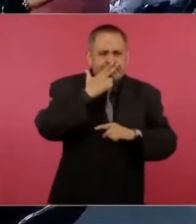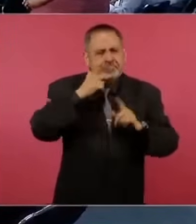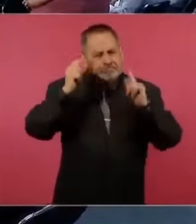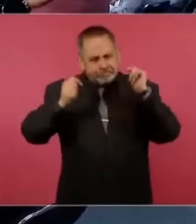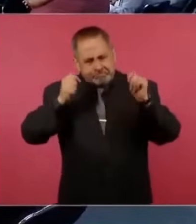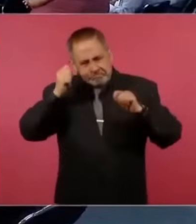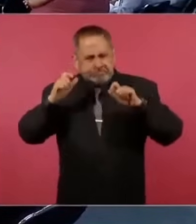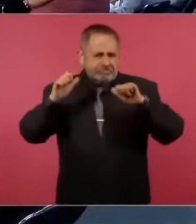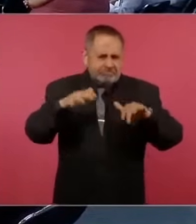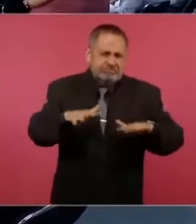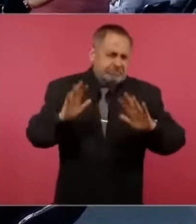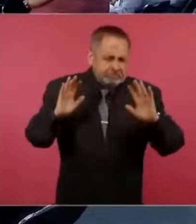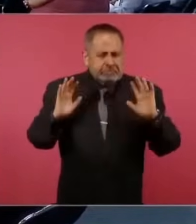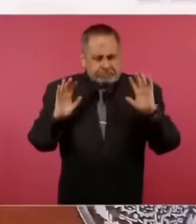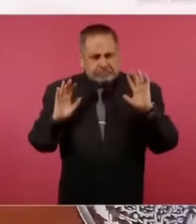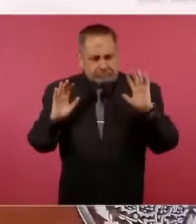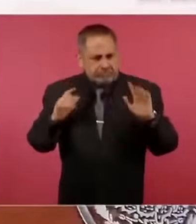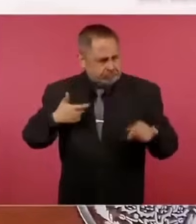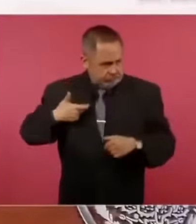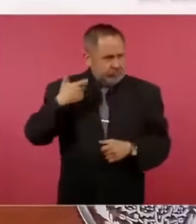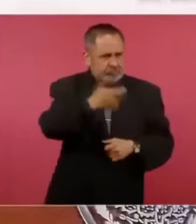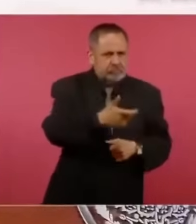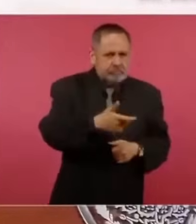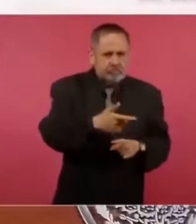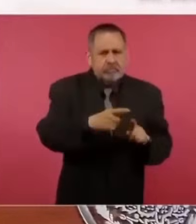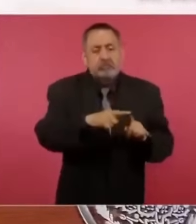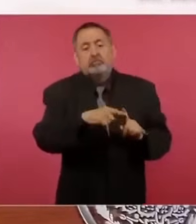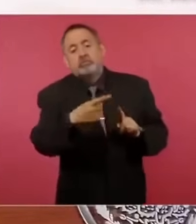turístico, y que el resto,